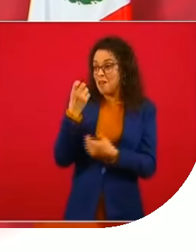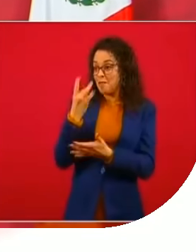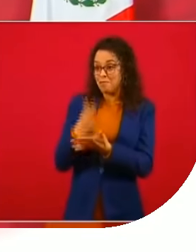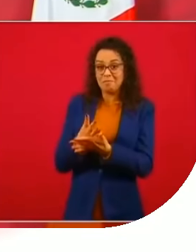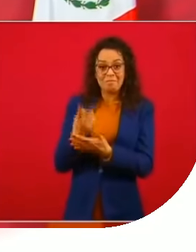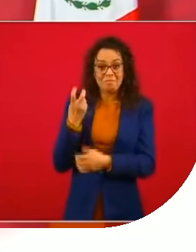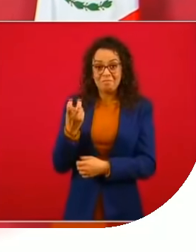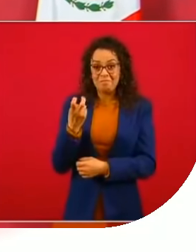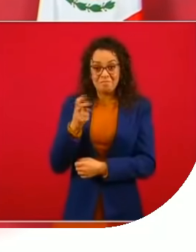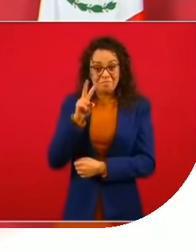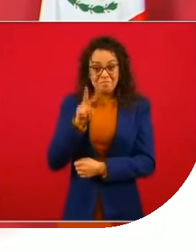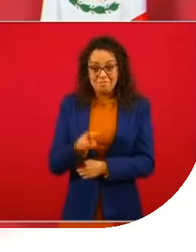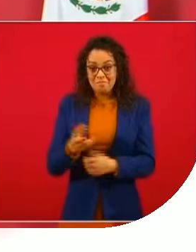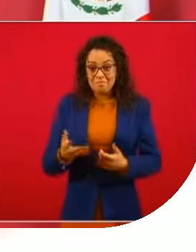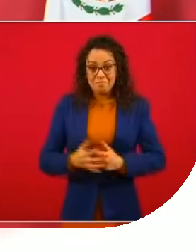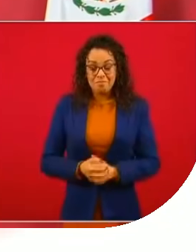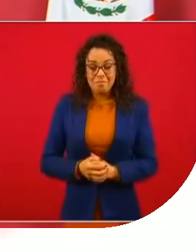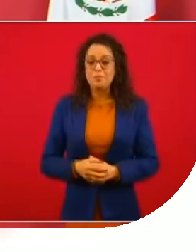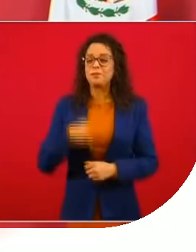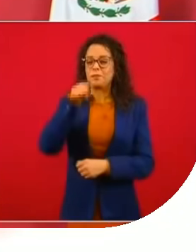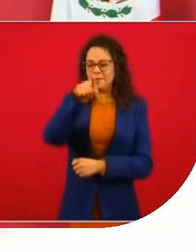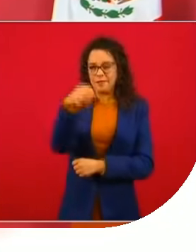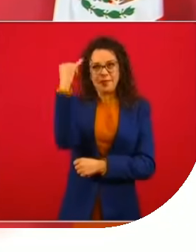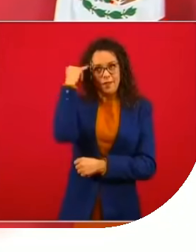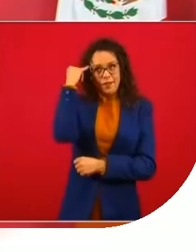Imagínense si a los 2 años